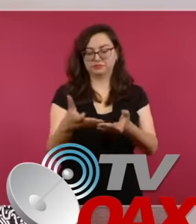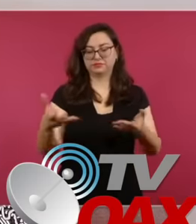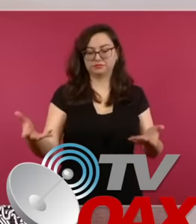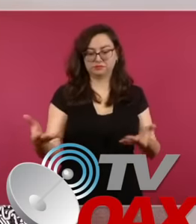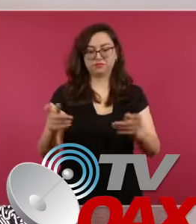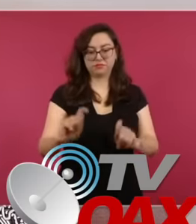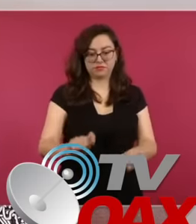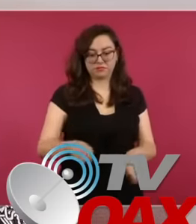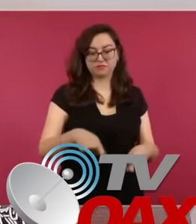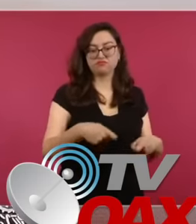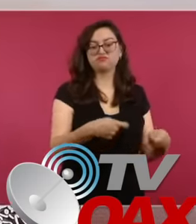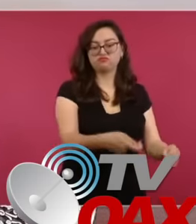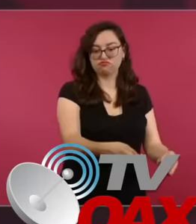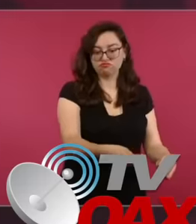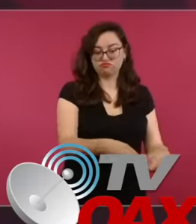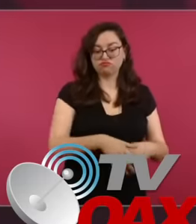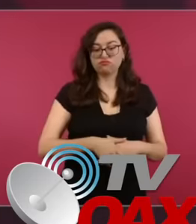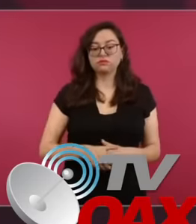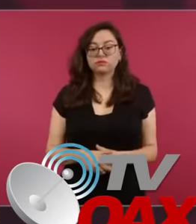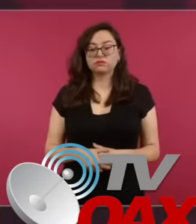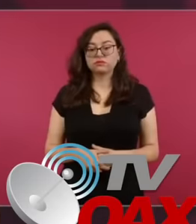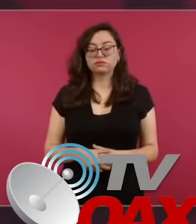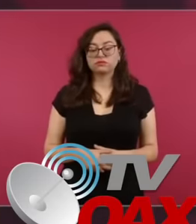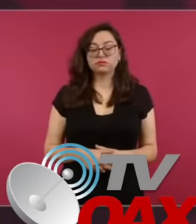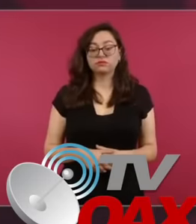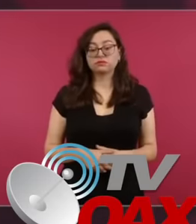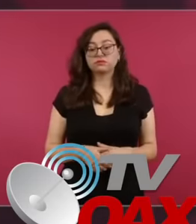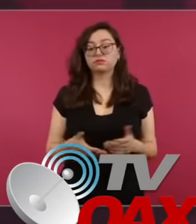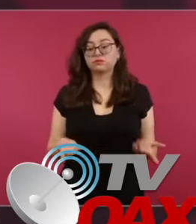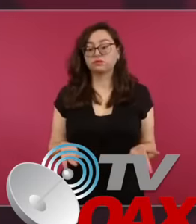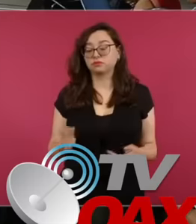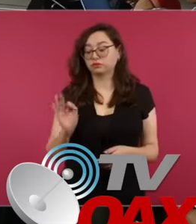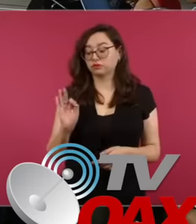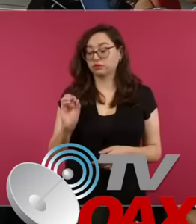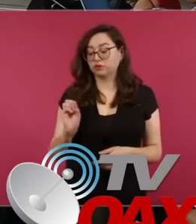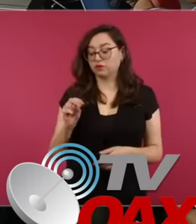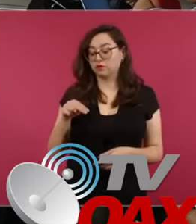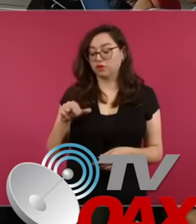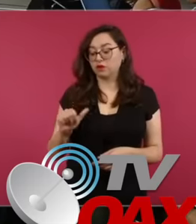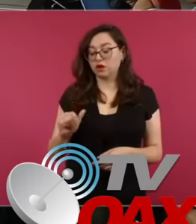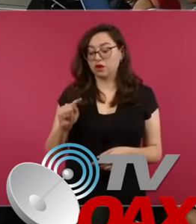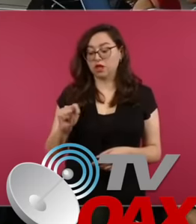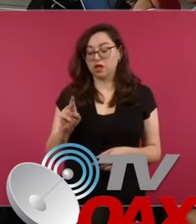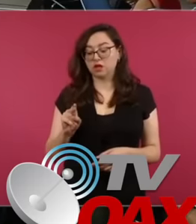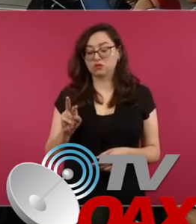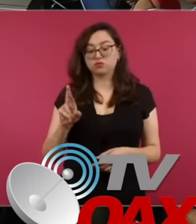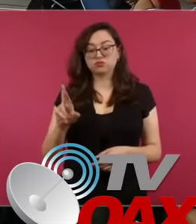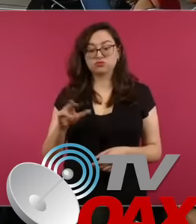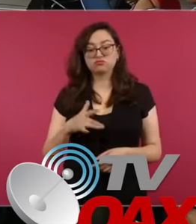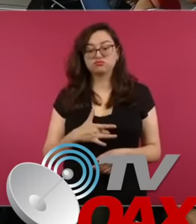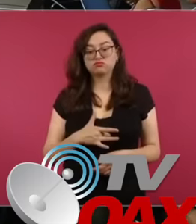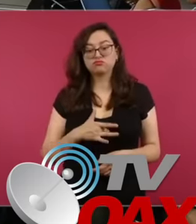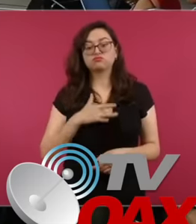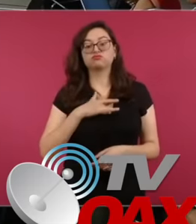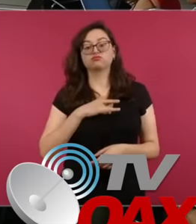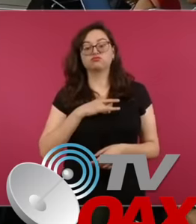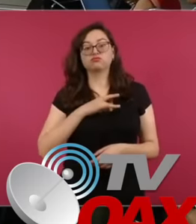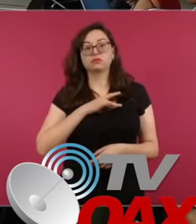Los de Fonatur llegan a la conclusión de que la contraprestación